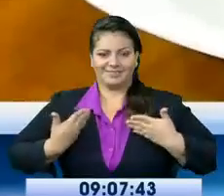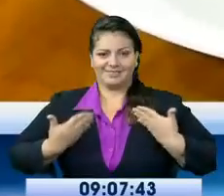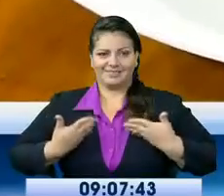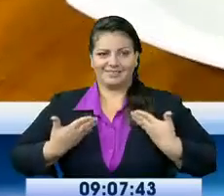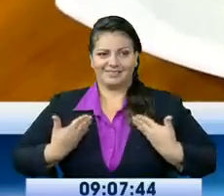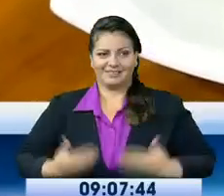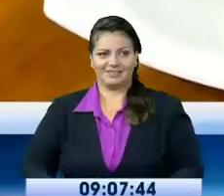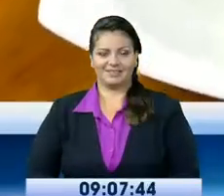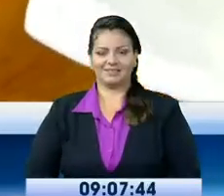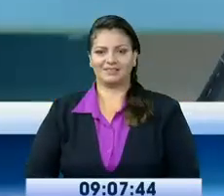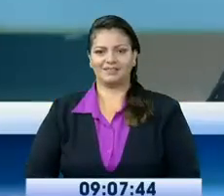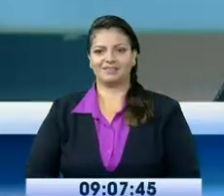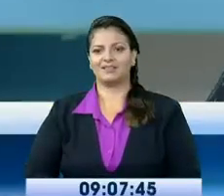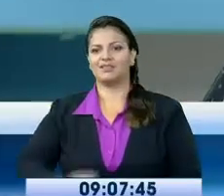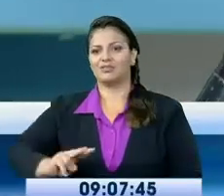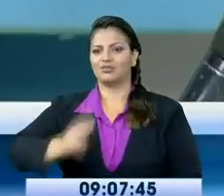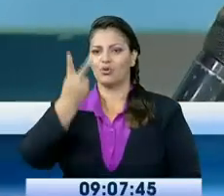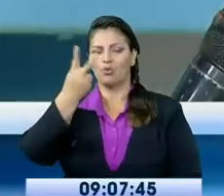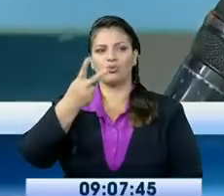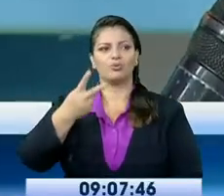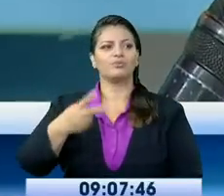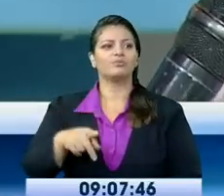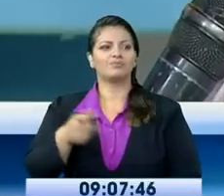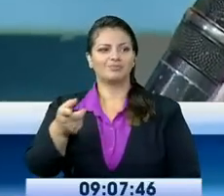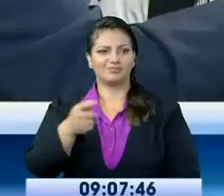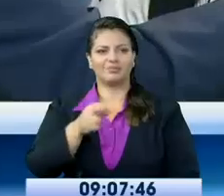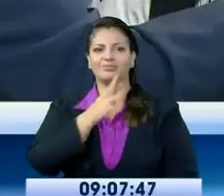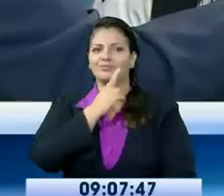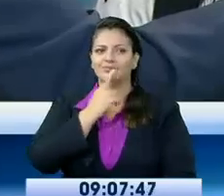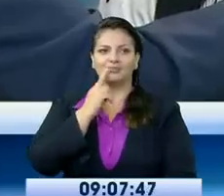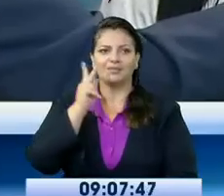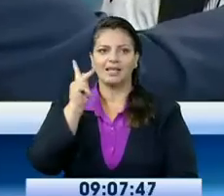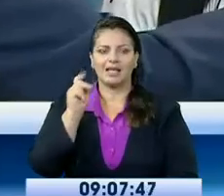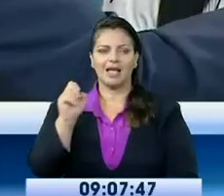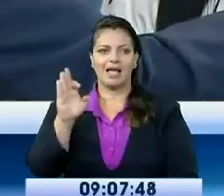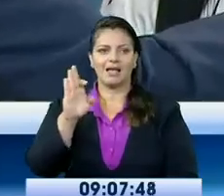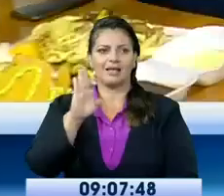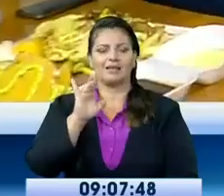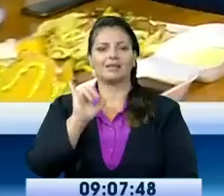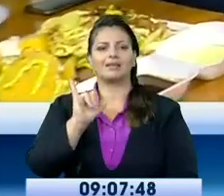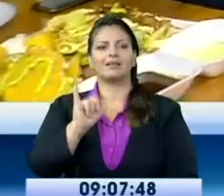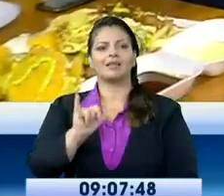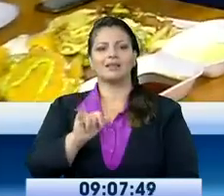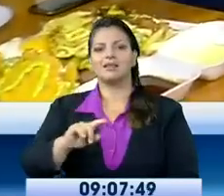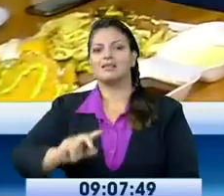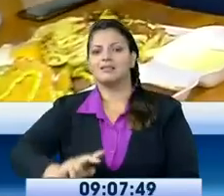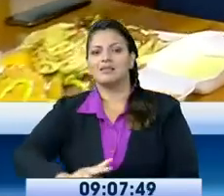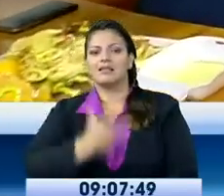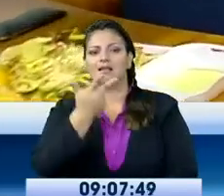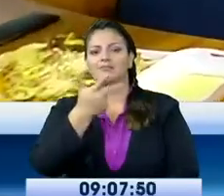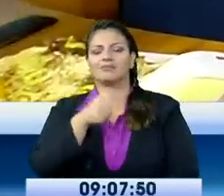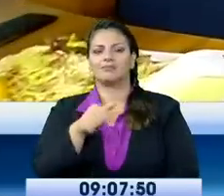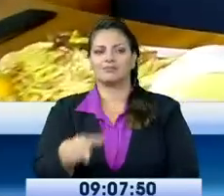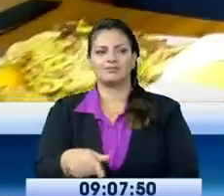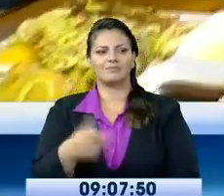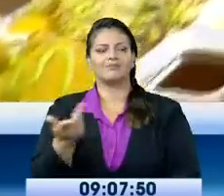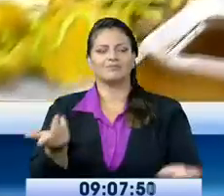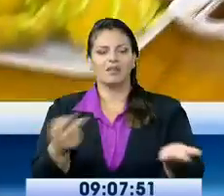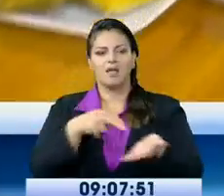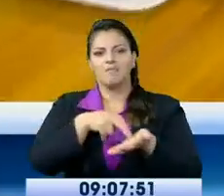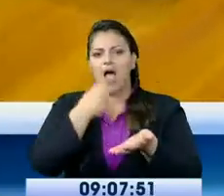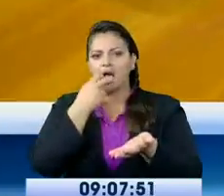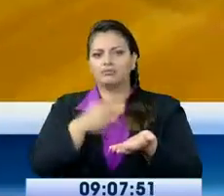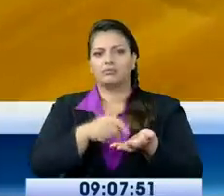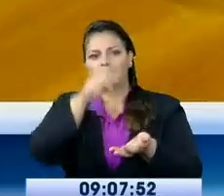La salchicha de Katy ocupó el segundo lugar y Cococho Burger el tercero. De esta manera, la noticia en la comunidad